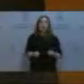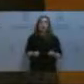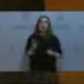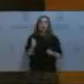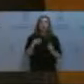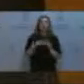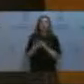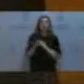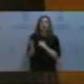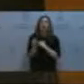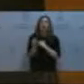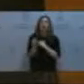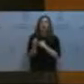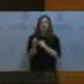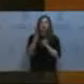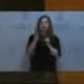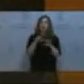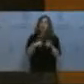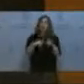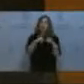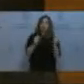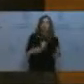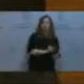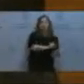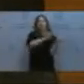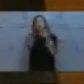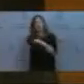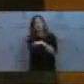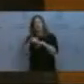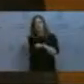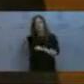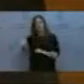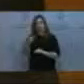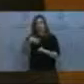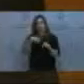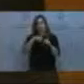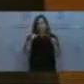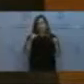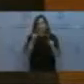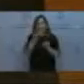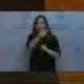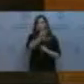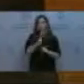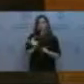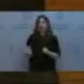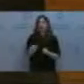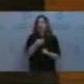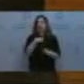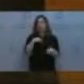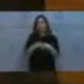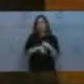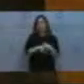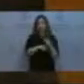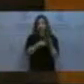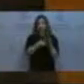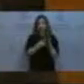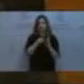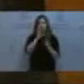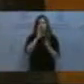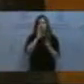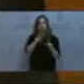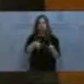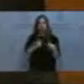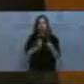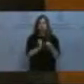suponer tener que sacar la basura de Asturias porque ustedes han sido incapaces de gestionar el plan de residuos. Nos